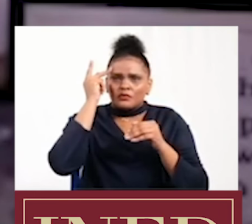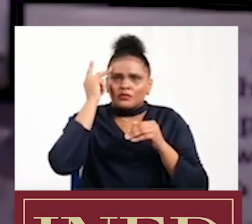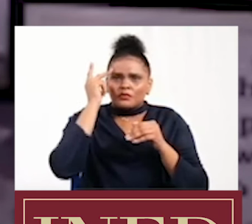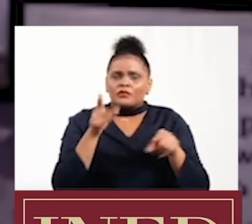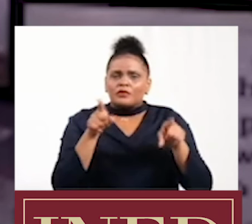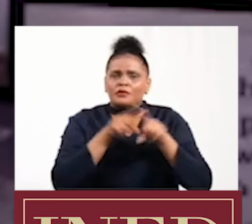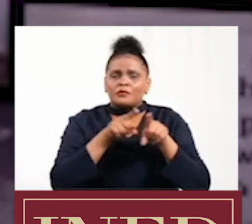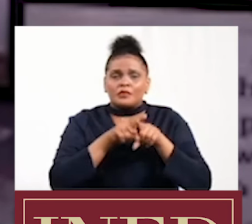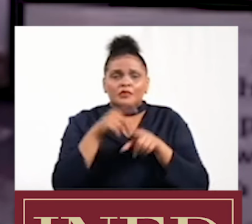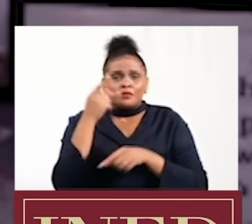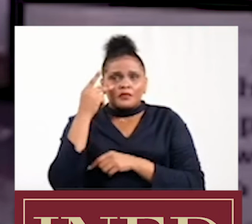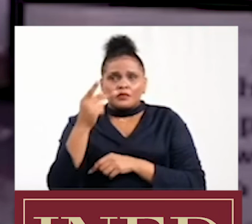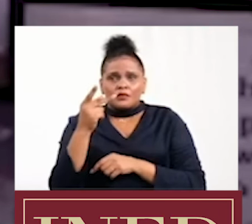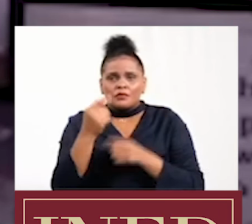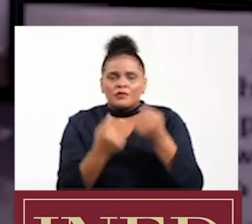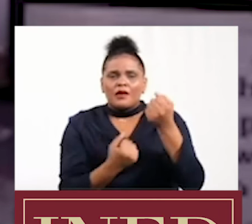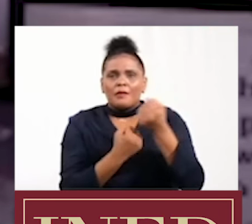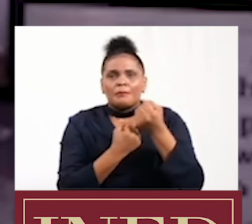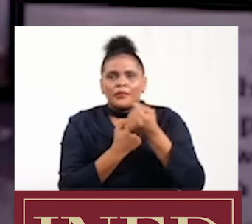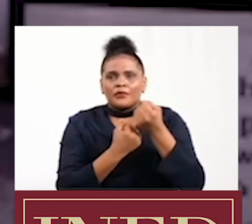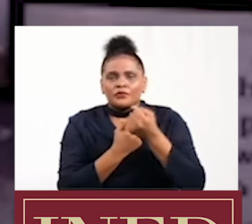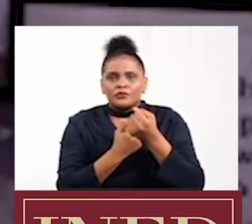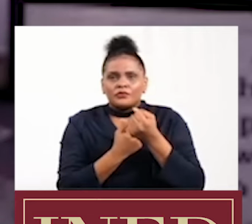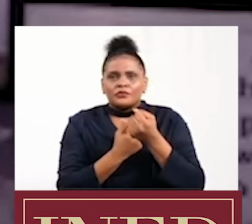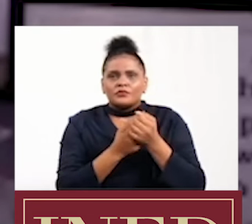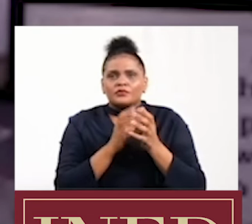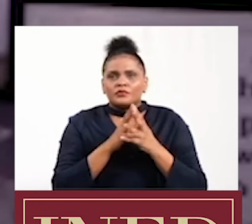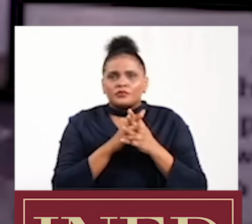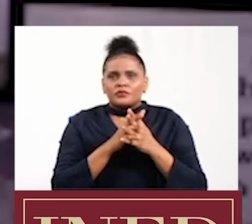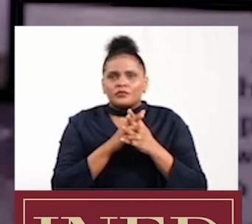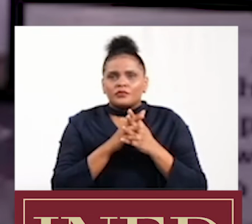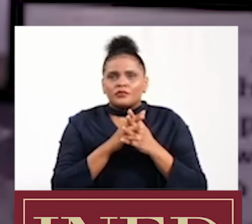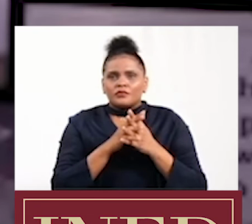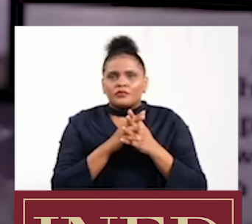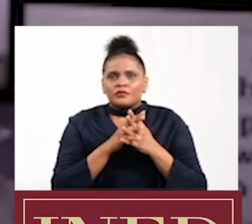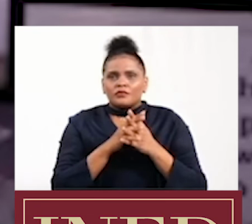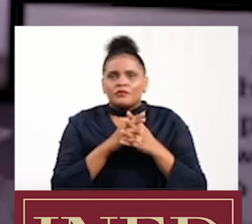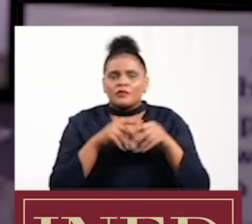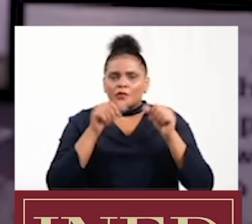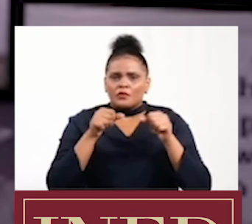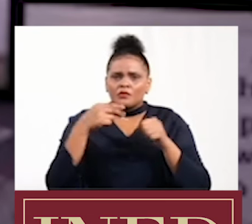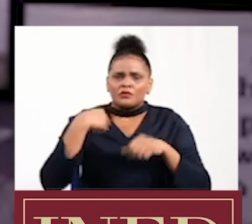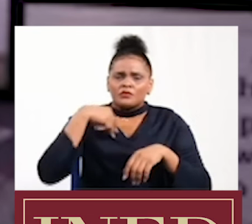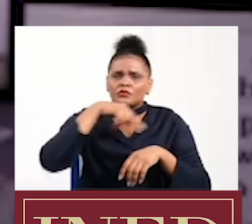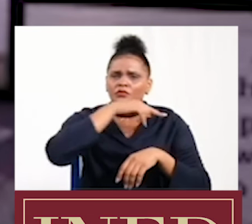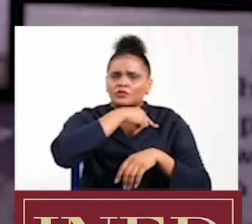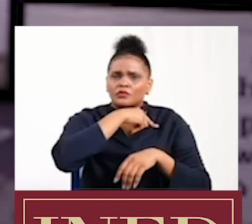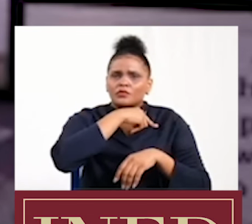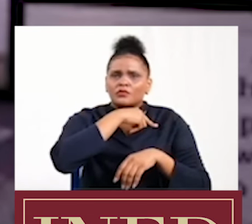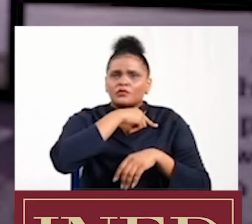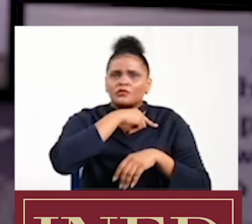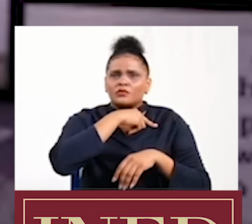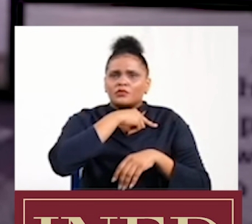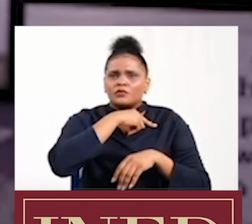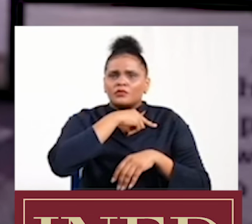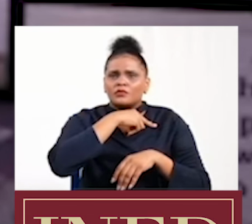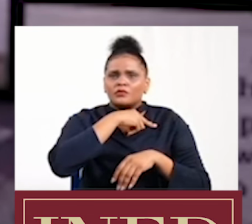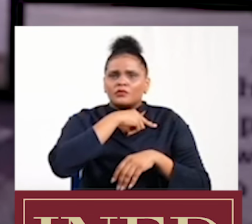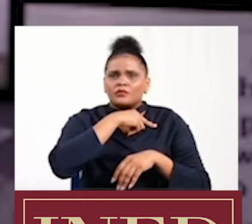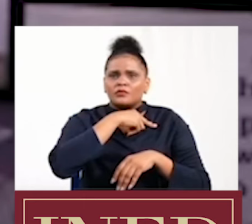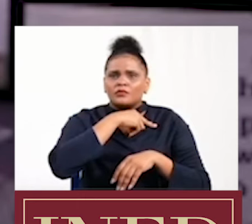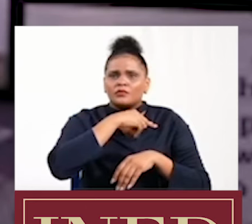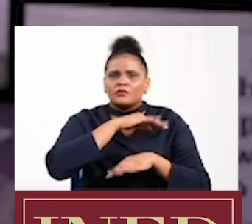lo que estamos viendo es una serie de cuellos de botella lo que tenemos que trabajar es justamente en lo que ha referido la persona que